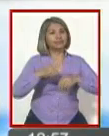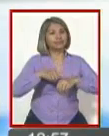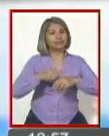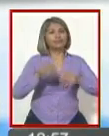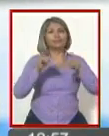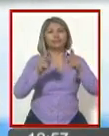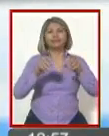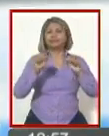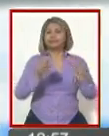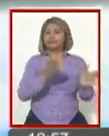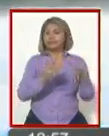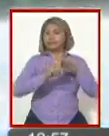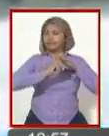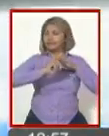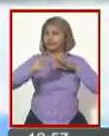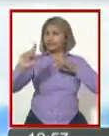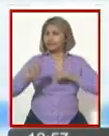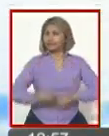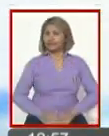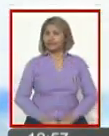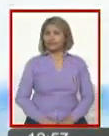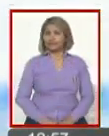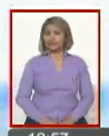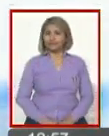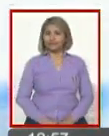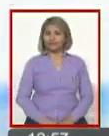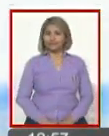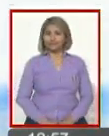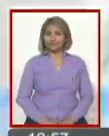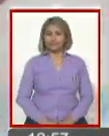los antisociales para que puedan huir.